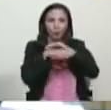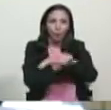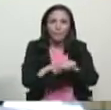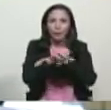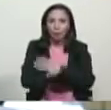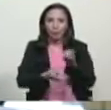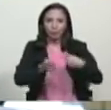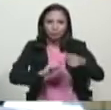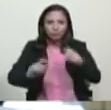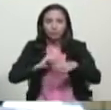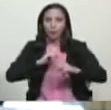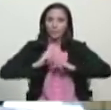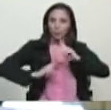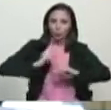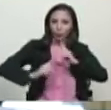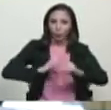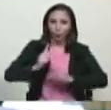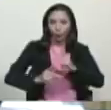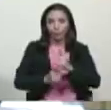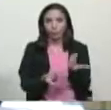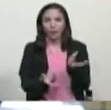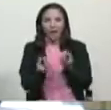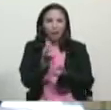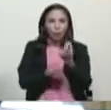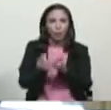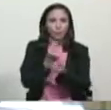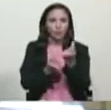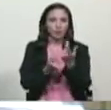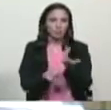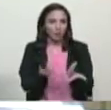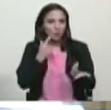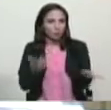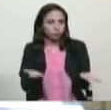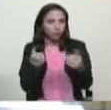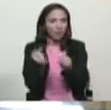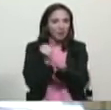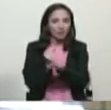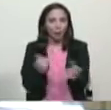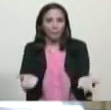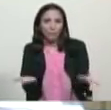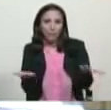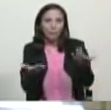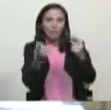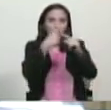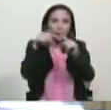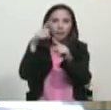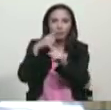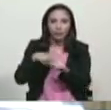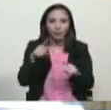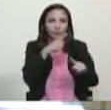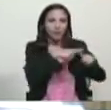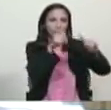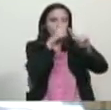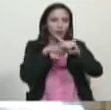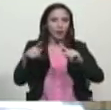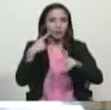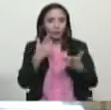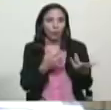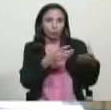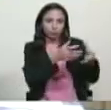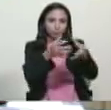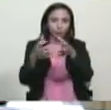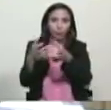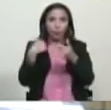productivo, para el ciclo económico que dinamice la diversidad de motores que nuestro país